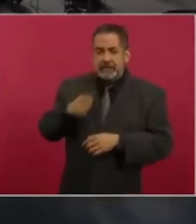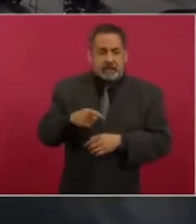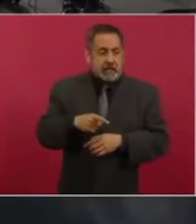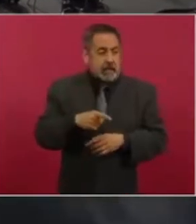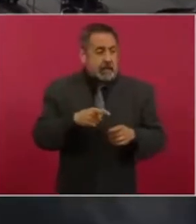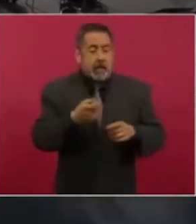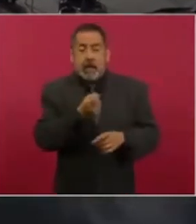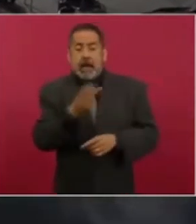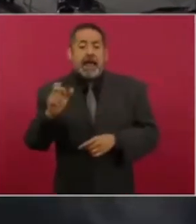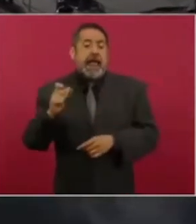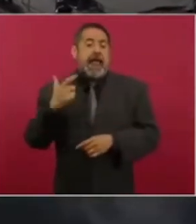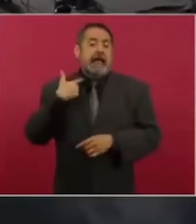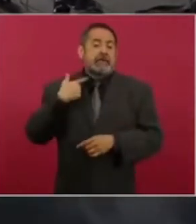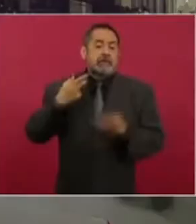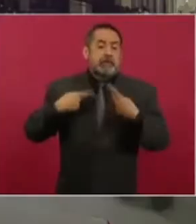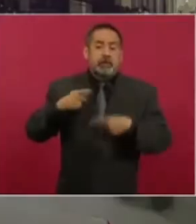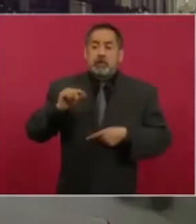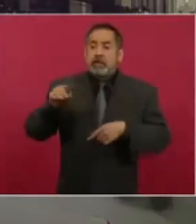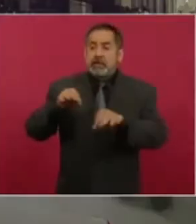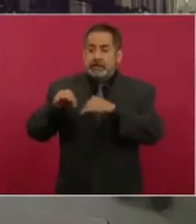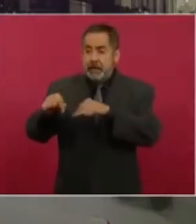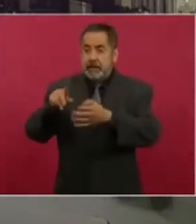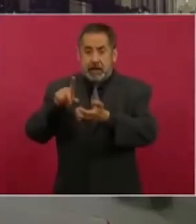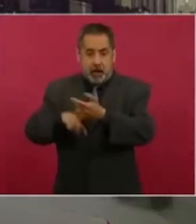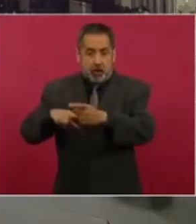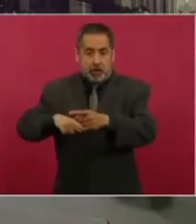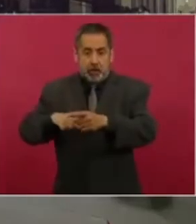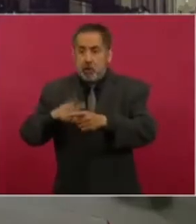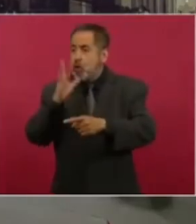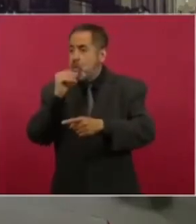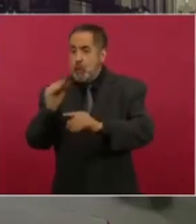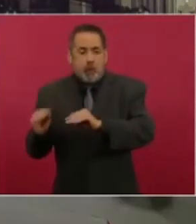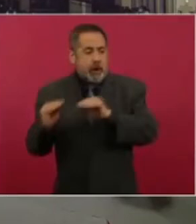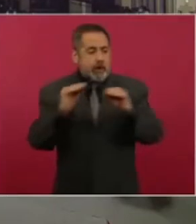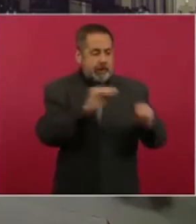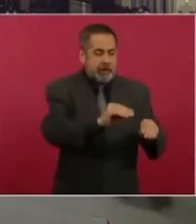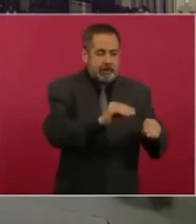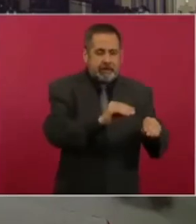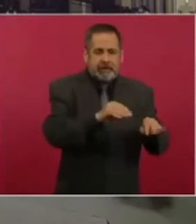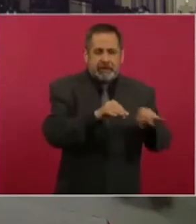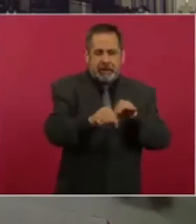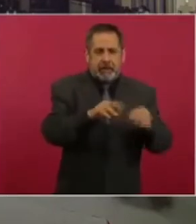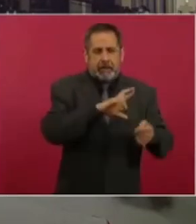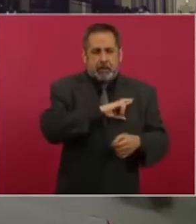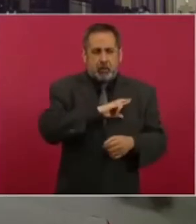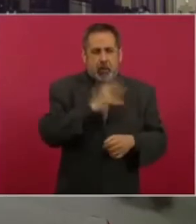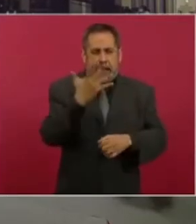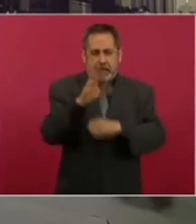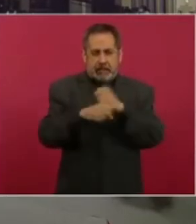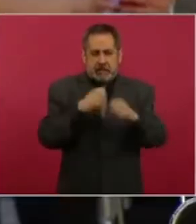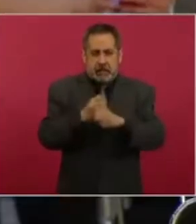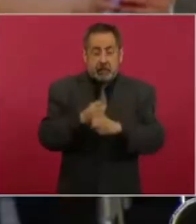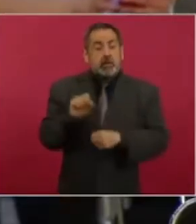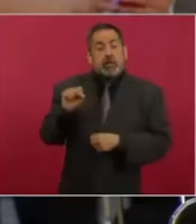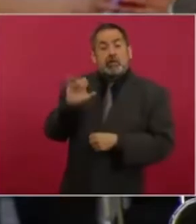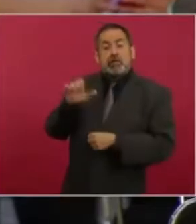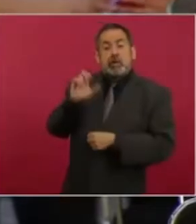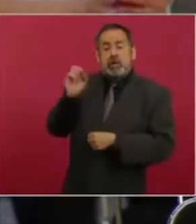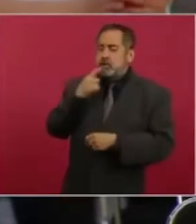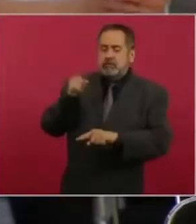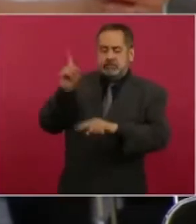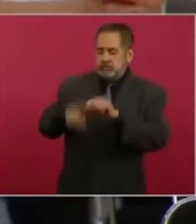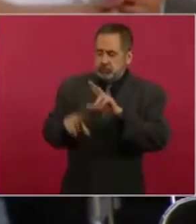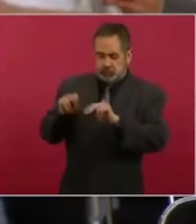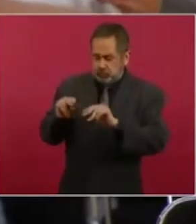a los exservidores públicos de emplearse por una década en la iniciativa privada, y si ya nos comparte su agenda